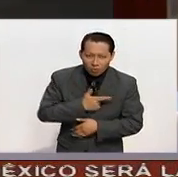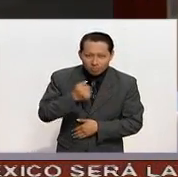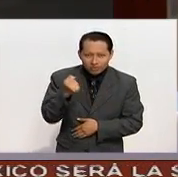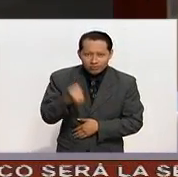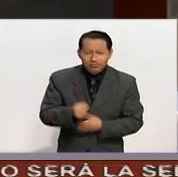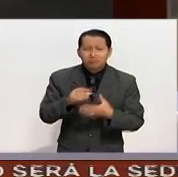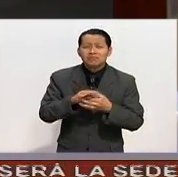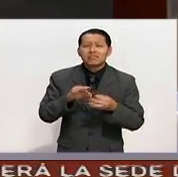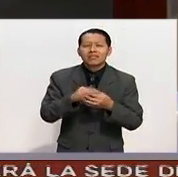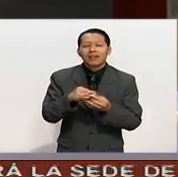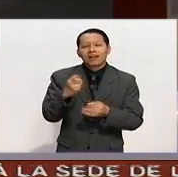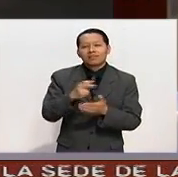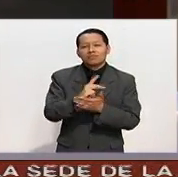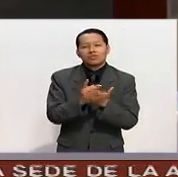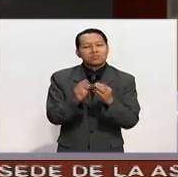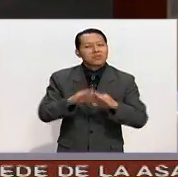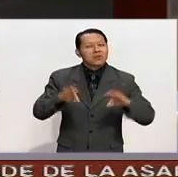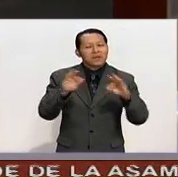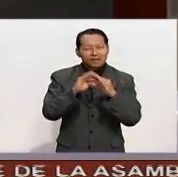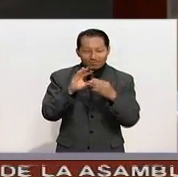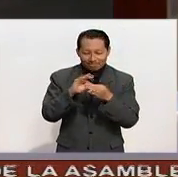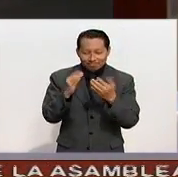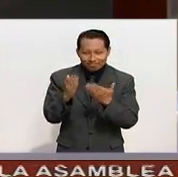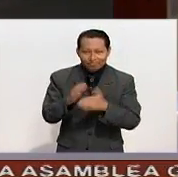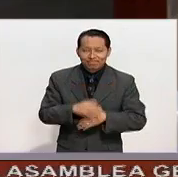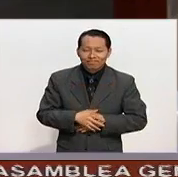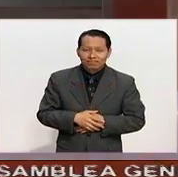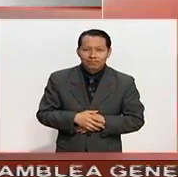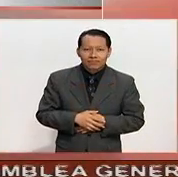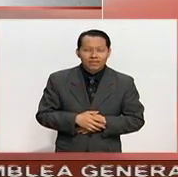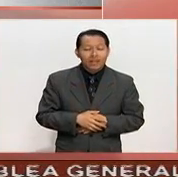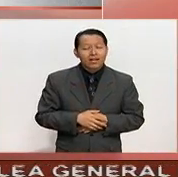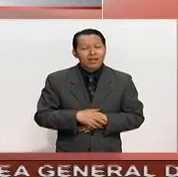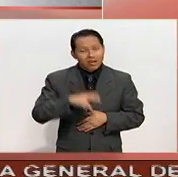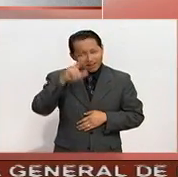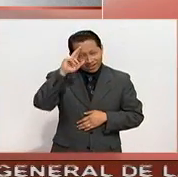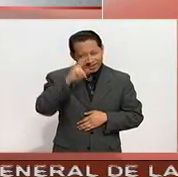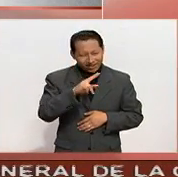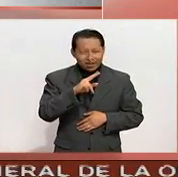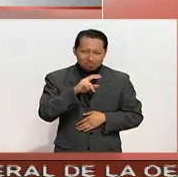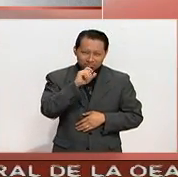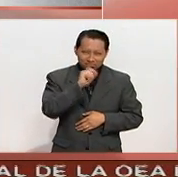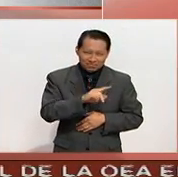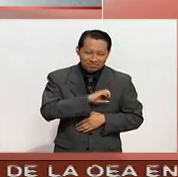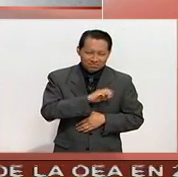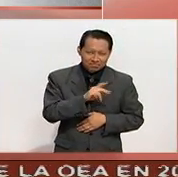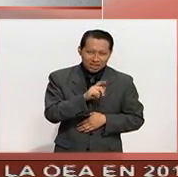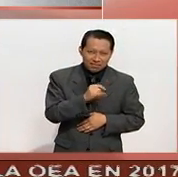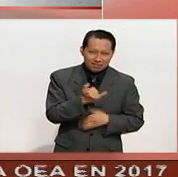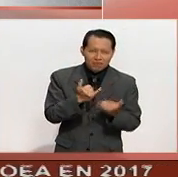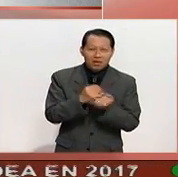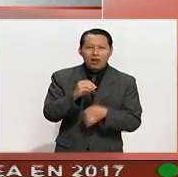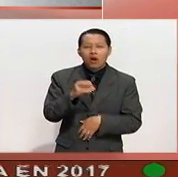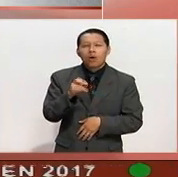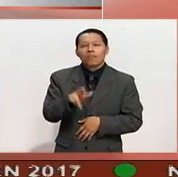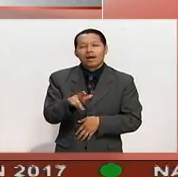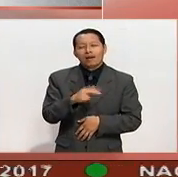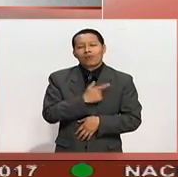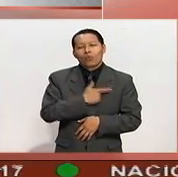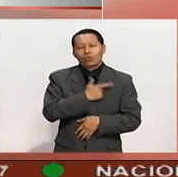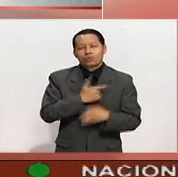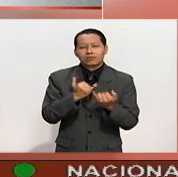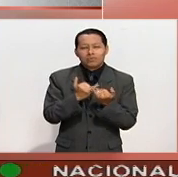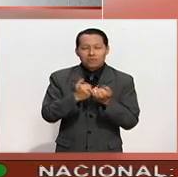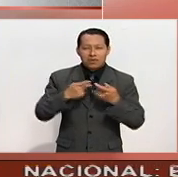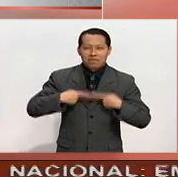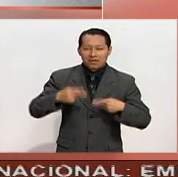de la trascendencia de este programa. ¿Qué tal, estimada Pati y Omar? Me dan mucho gusto estar con ustedes y desde luego saludar a su